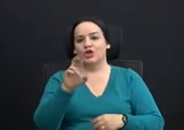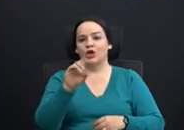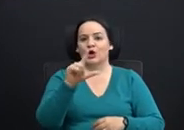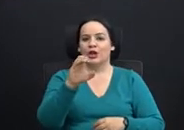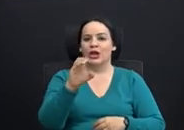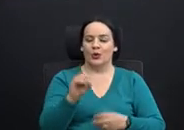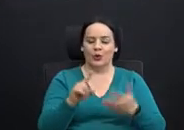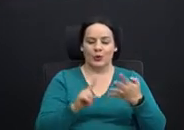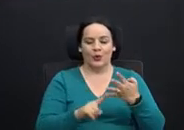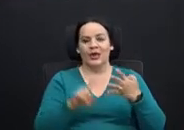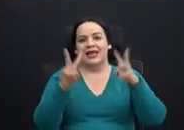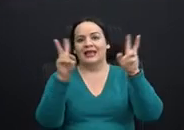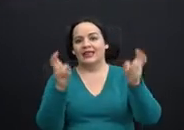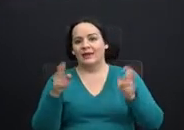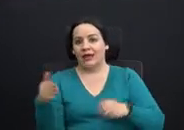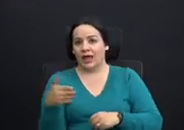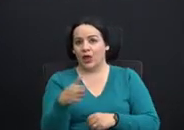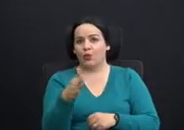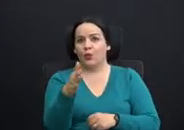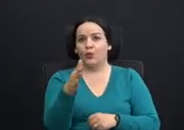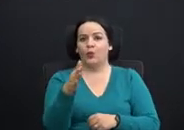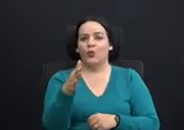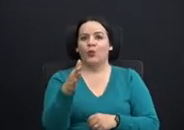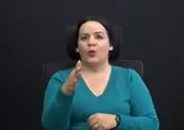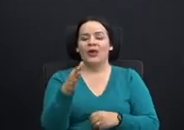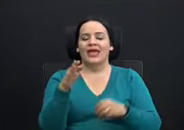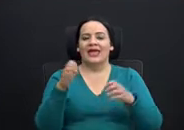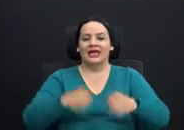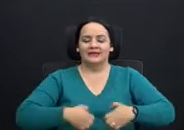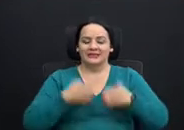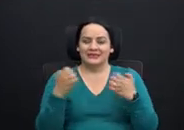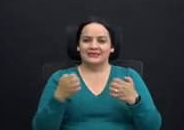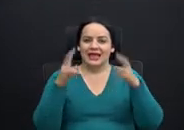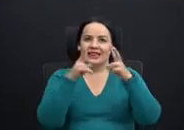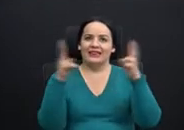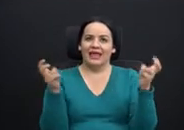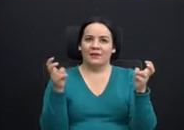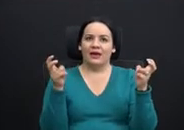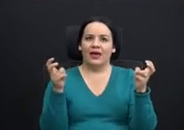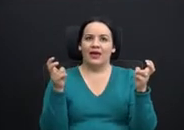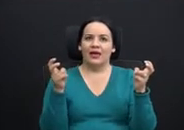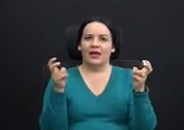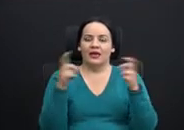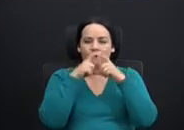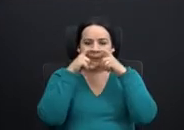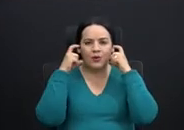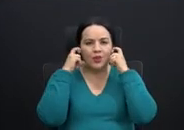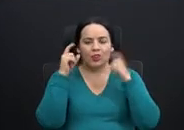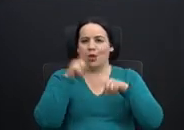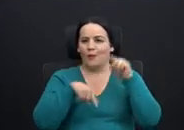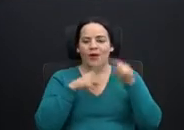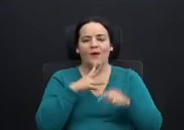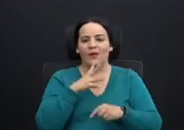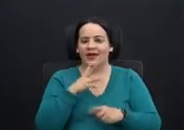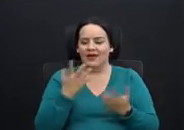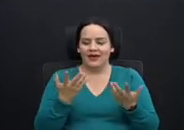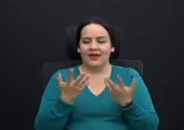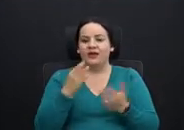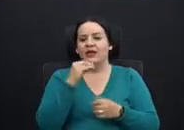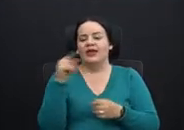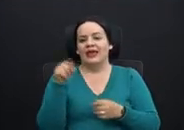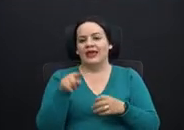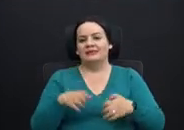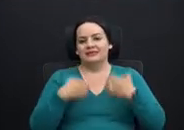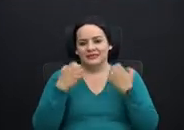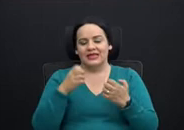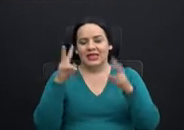atún, ya no lo dije bien, existe el tema, es por el tapabocas, existe